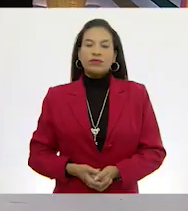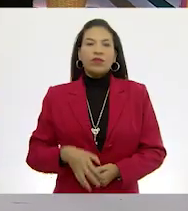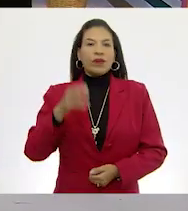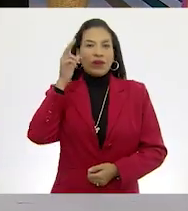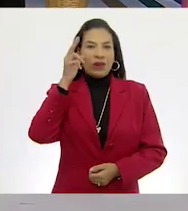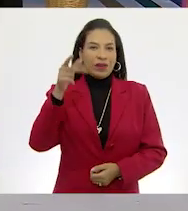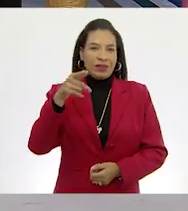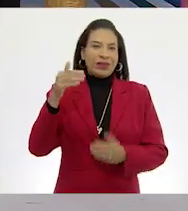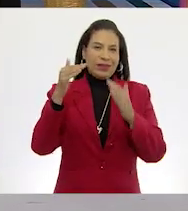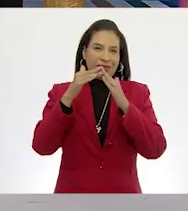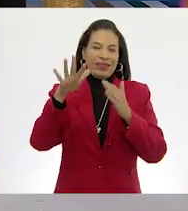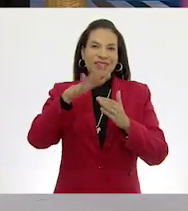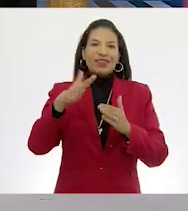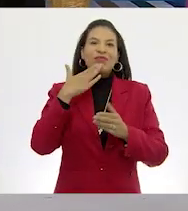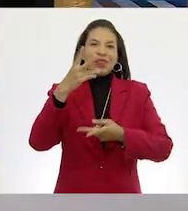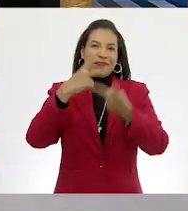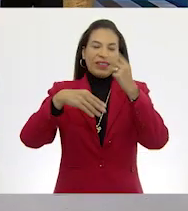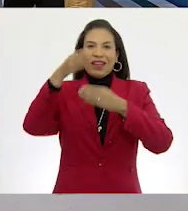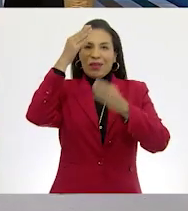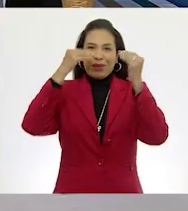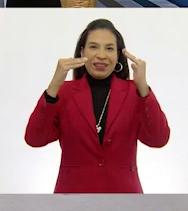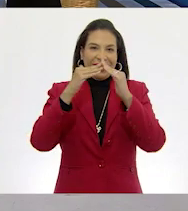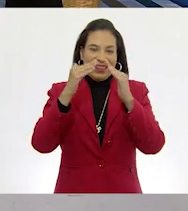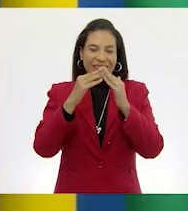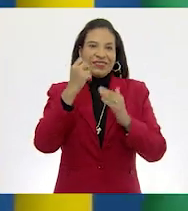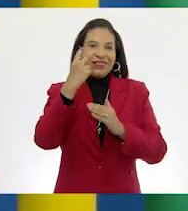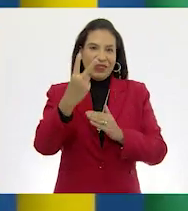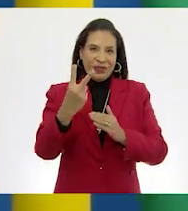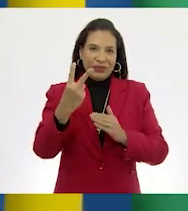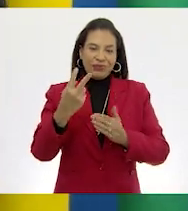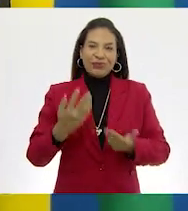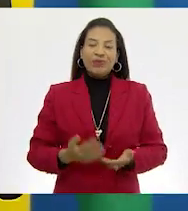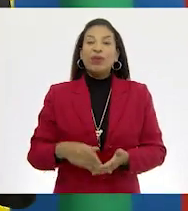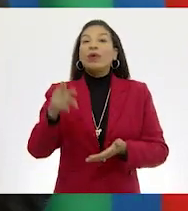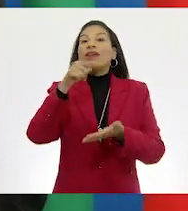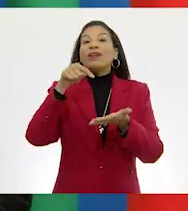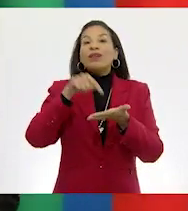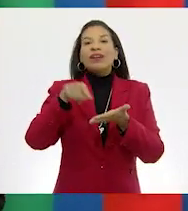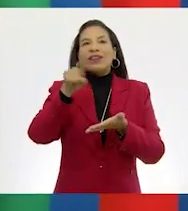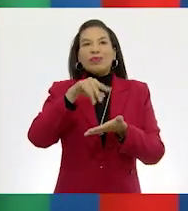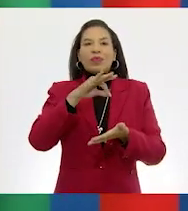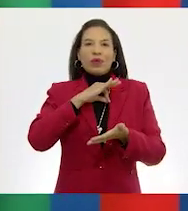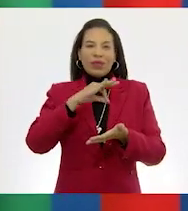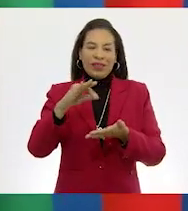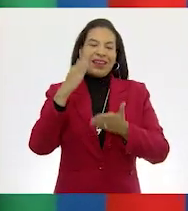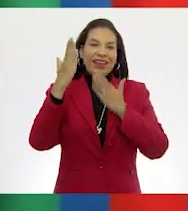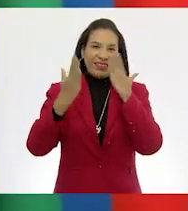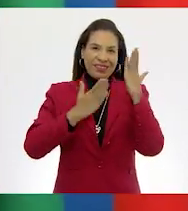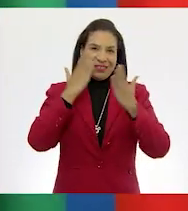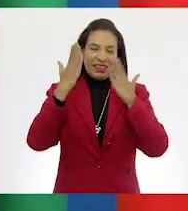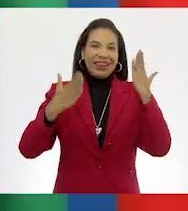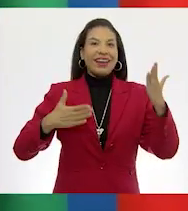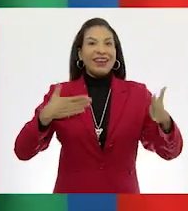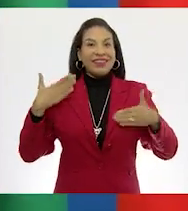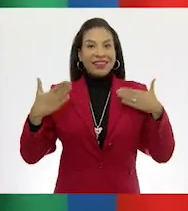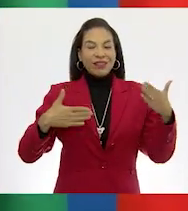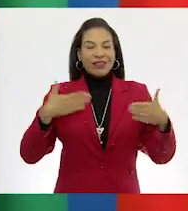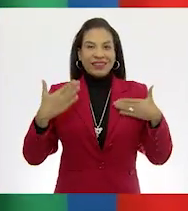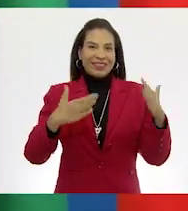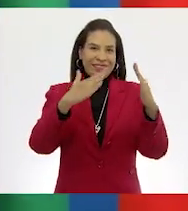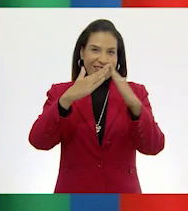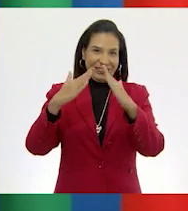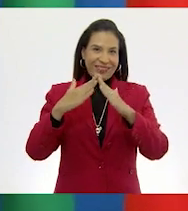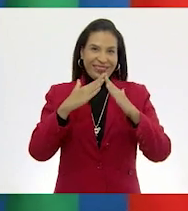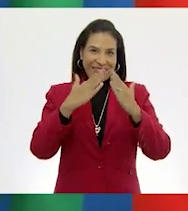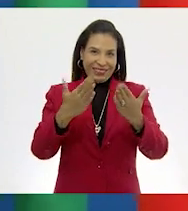allá en casita? Les damos la bienvenida a Aprende en Casa 2. Un espacio en el que vamos a poder estudiar y divertirnos desde